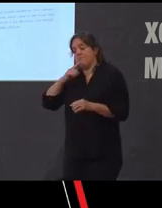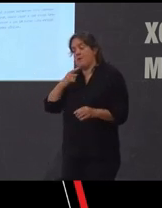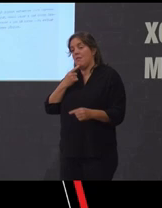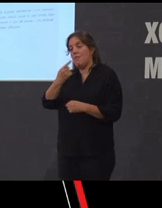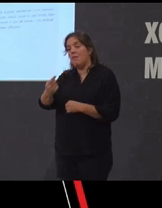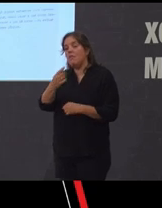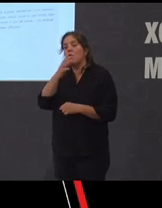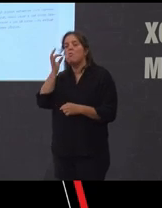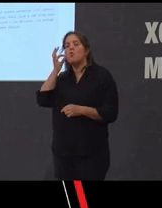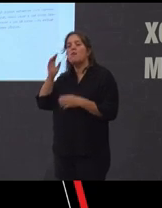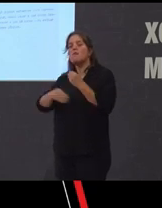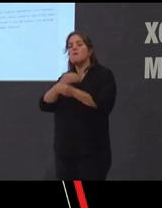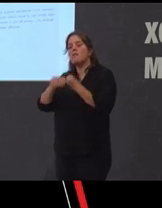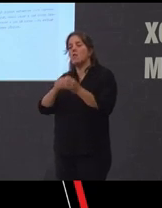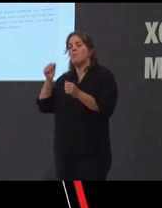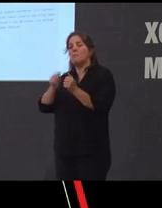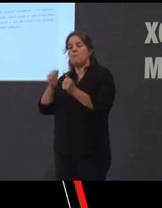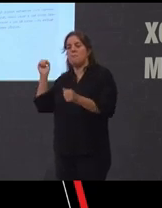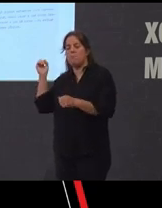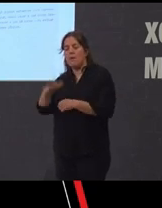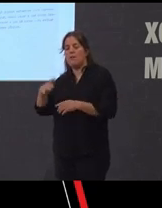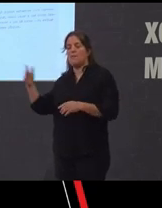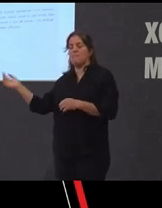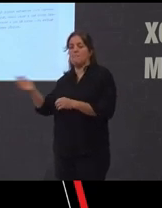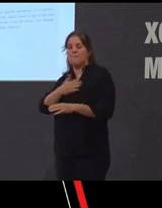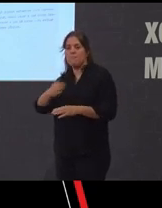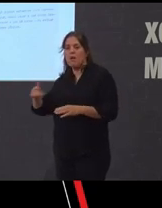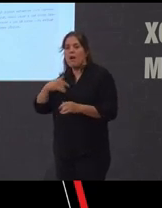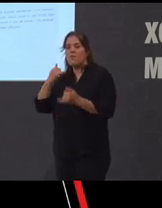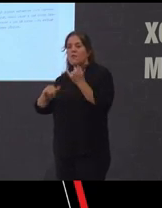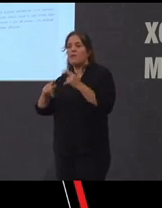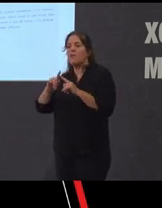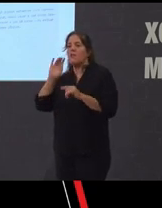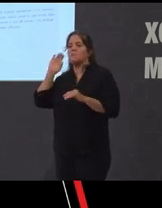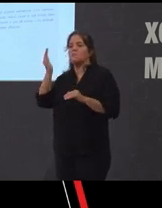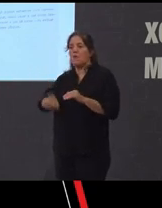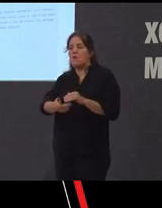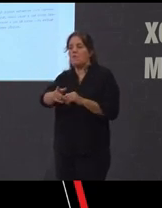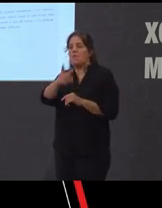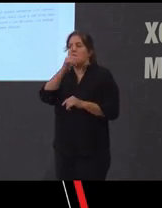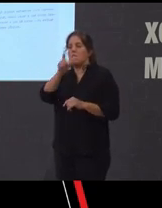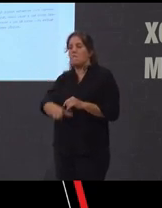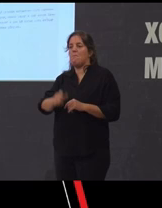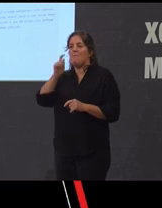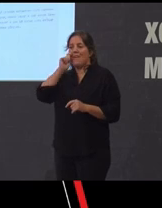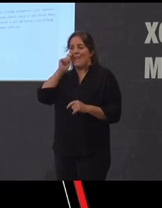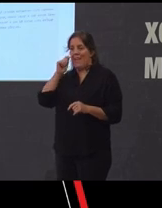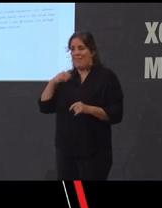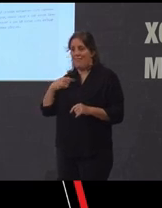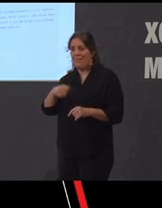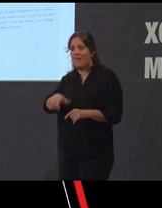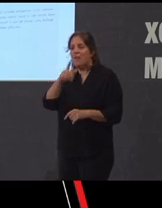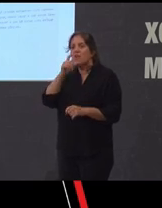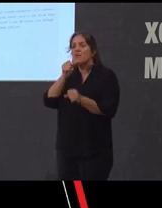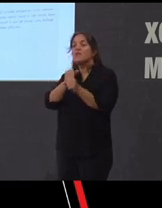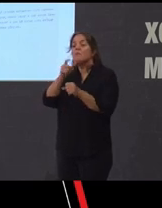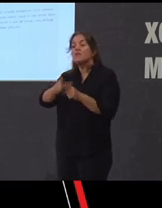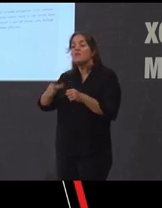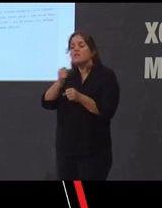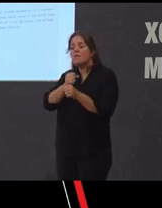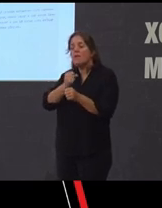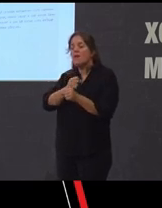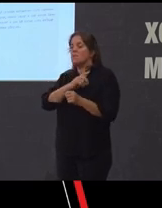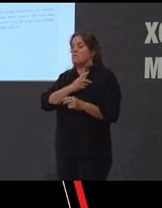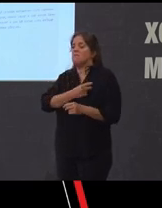as mulleres comenzaron a lanzarlles pedras, golpealos, resultando lesionado o vixiante. Os obreiros non tuvieron outra opción que marchar